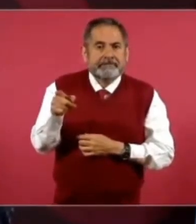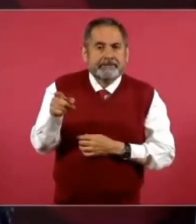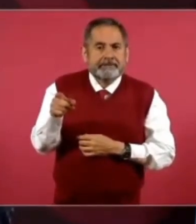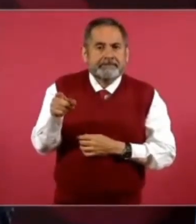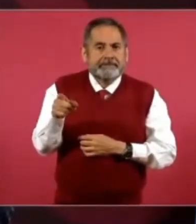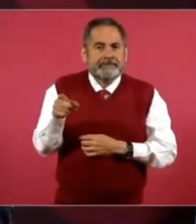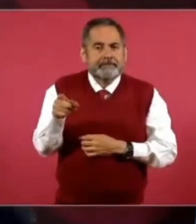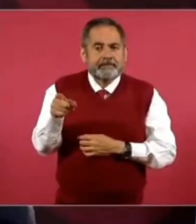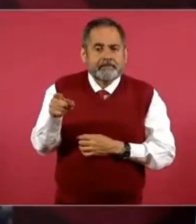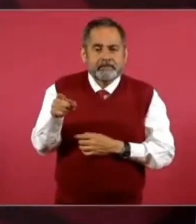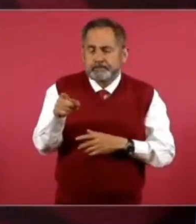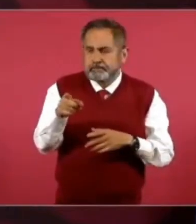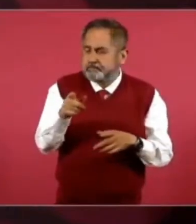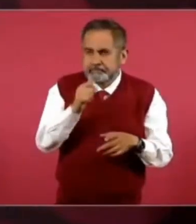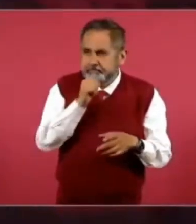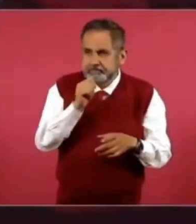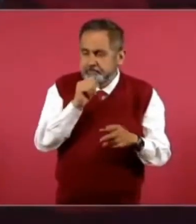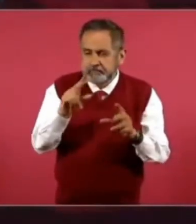no hay